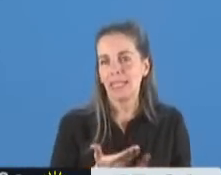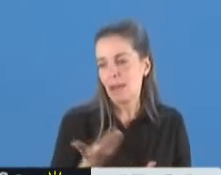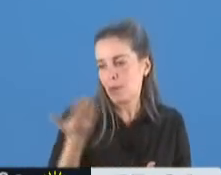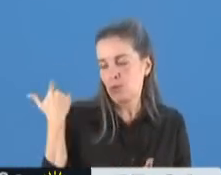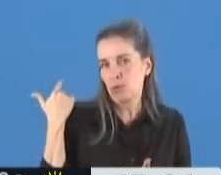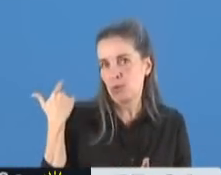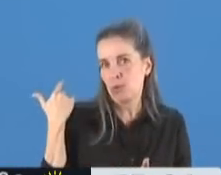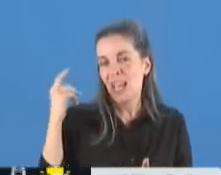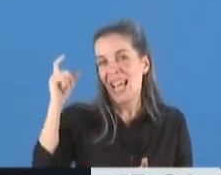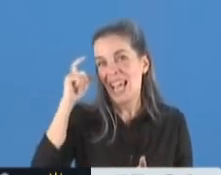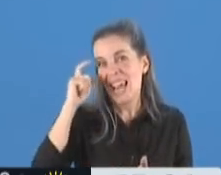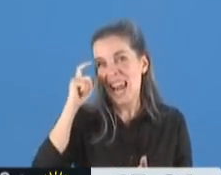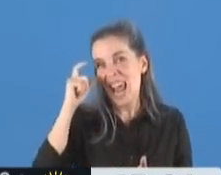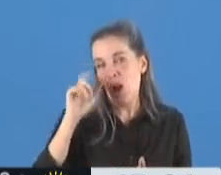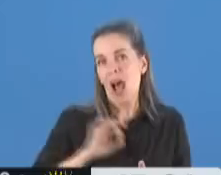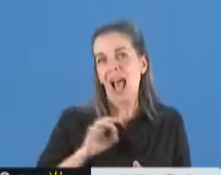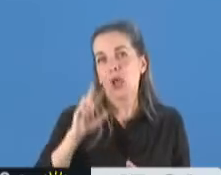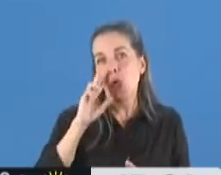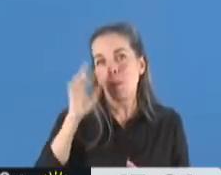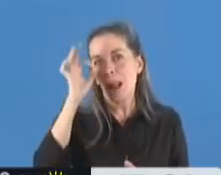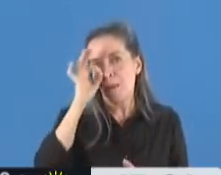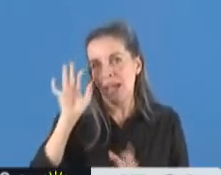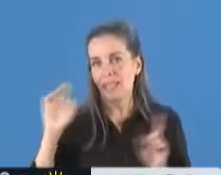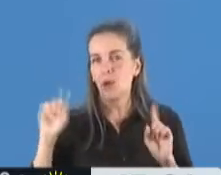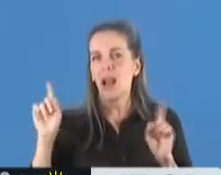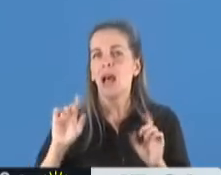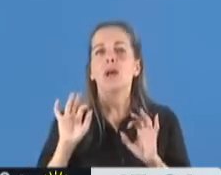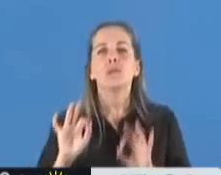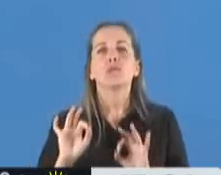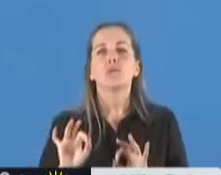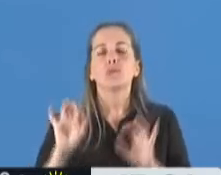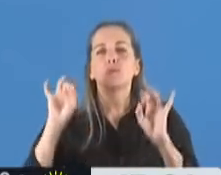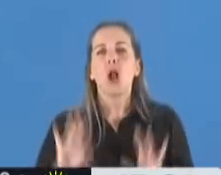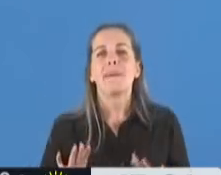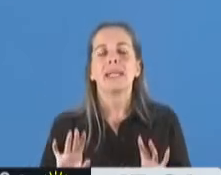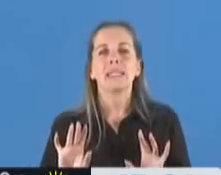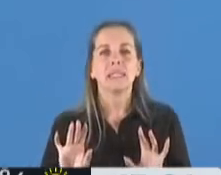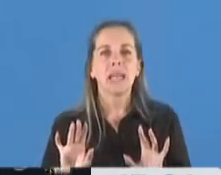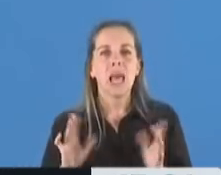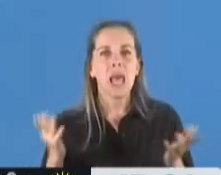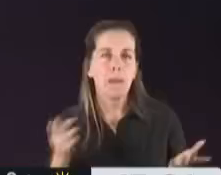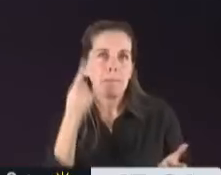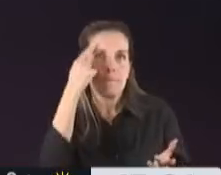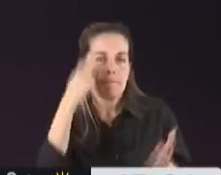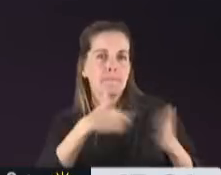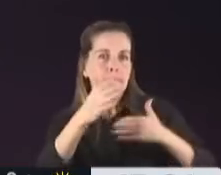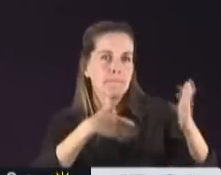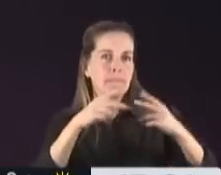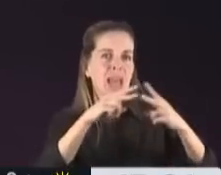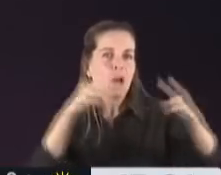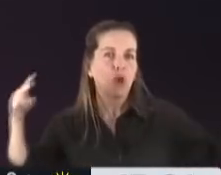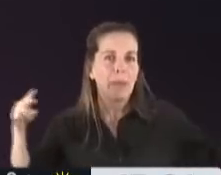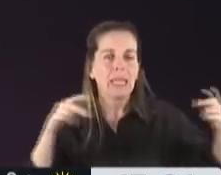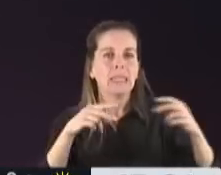2020. Porque no solo bastaba hacer grandes autopistas,